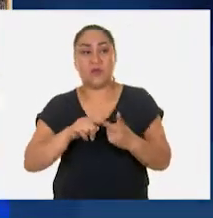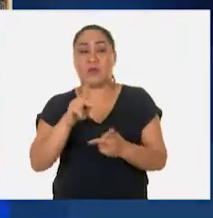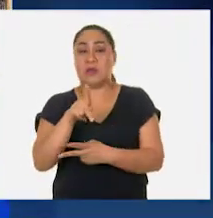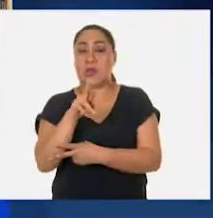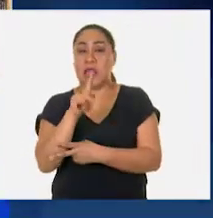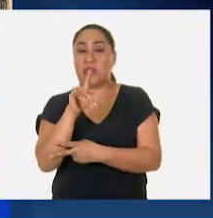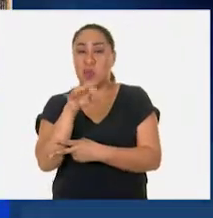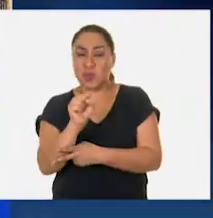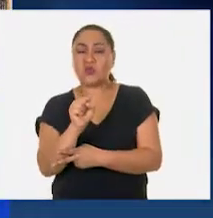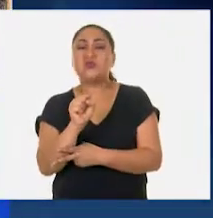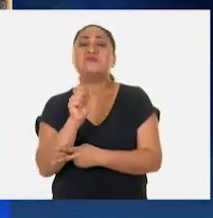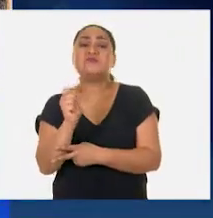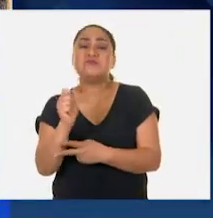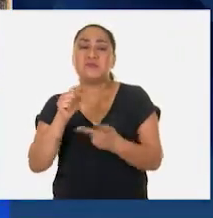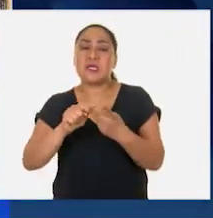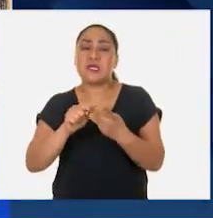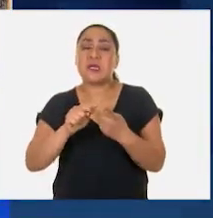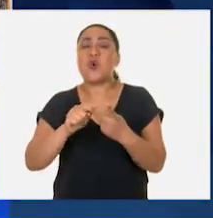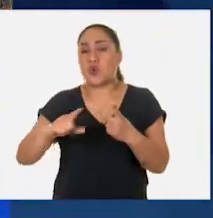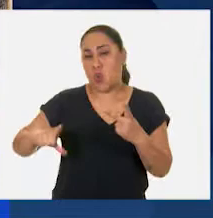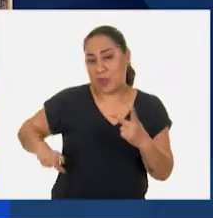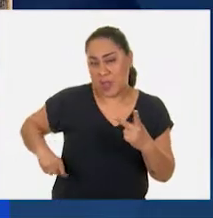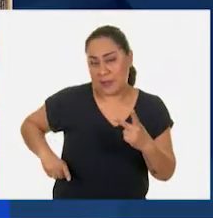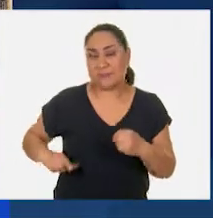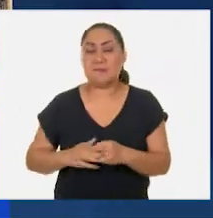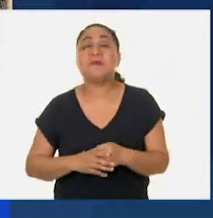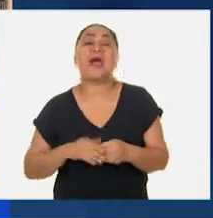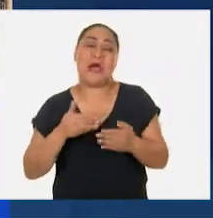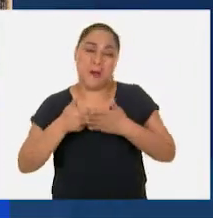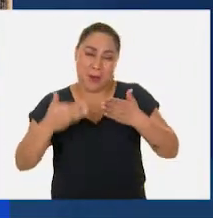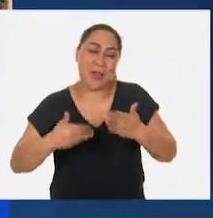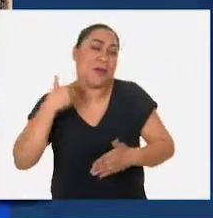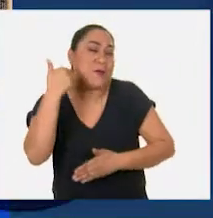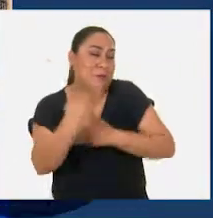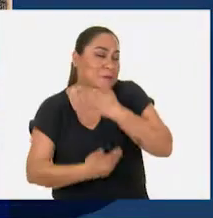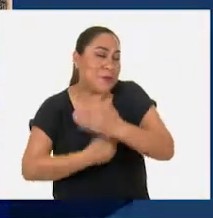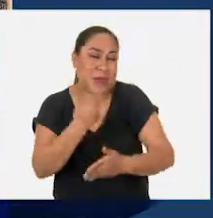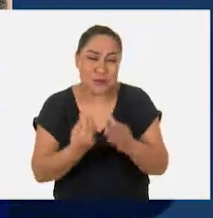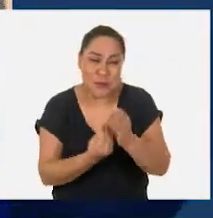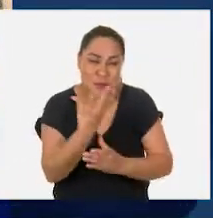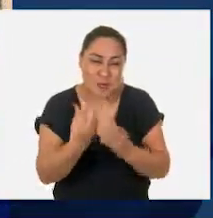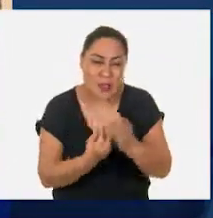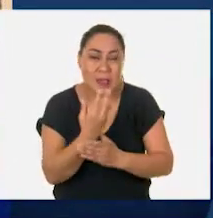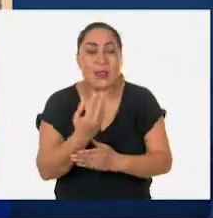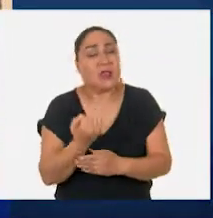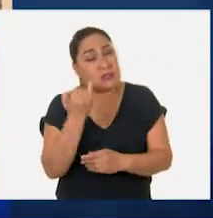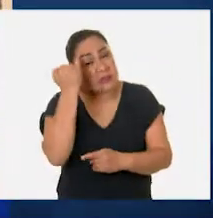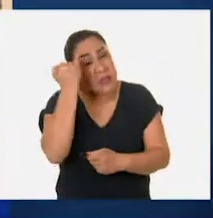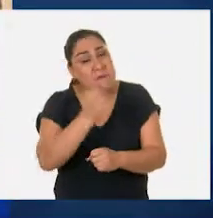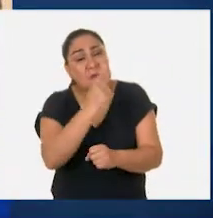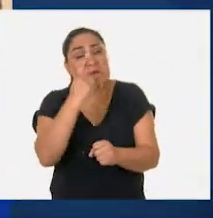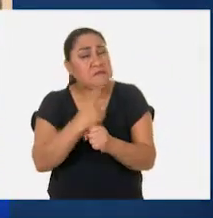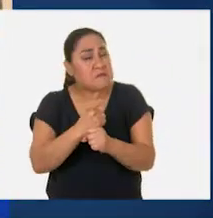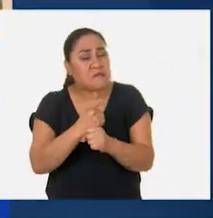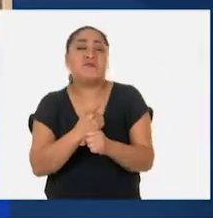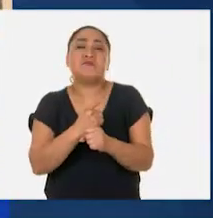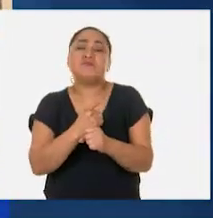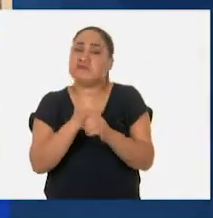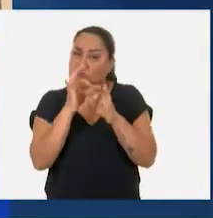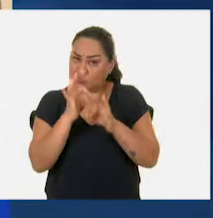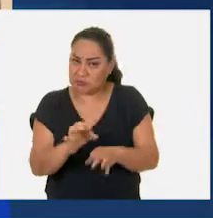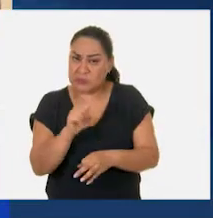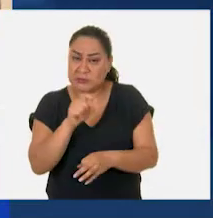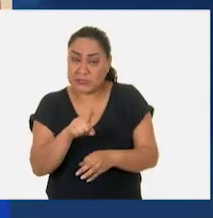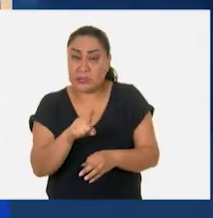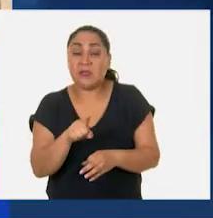referencia al poder o gobierno. Si bien su ejercicio ha evolucionado a lo largo del tiempo, la idea principal sigue teniendo el mismo origen,